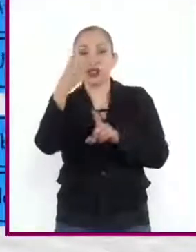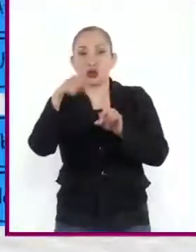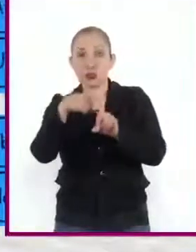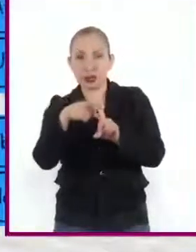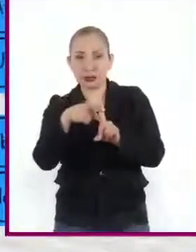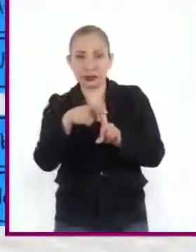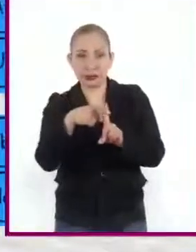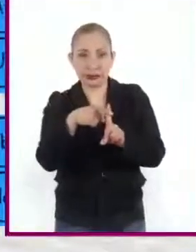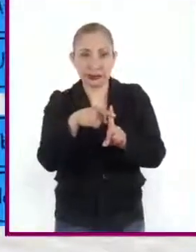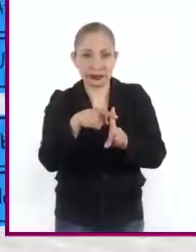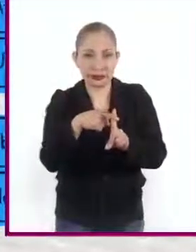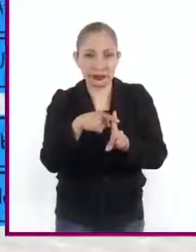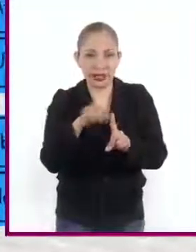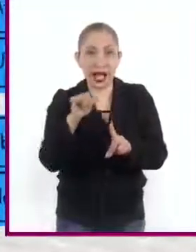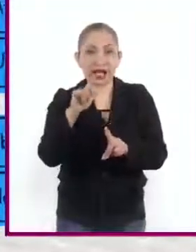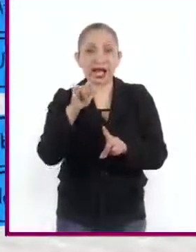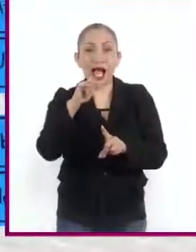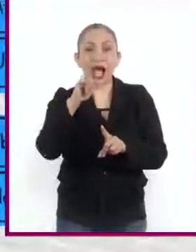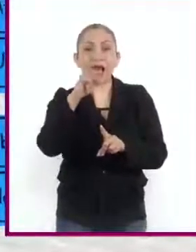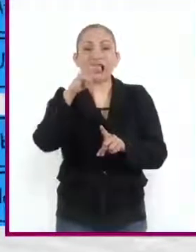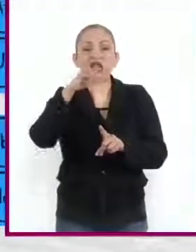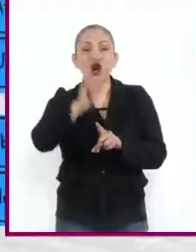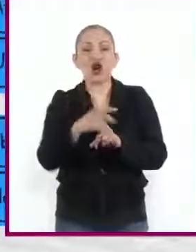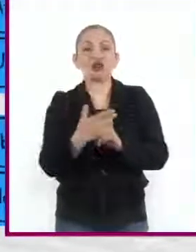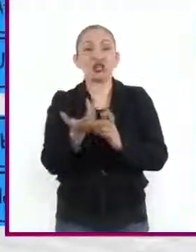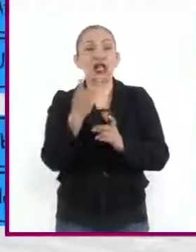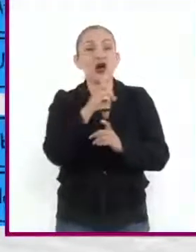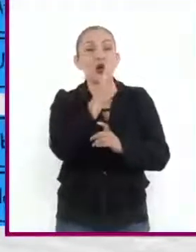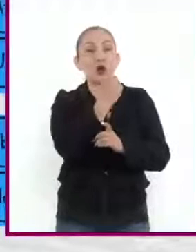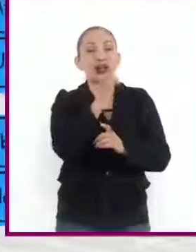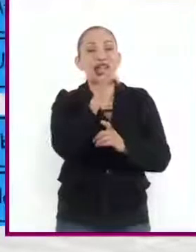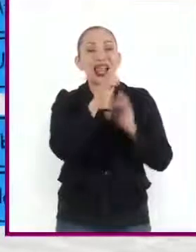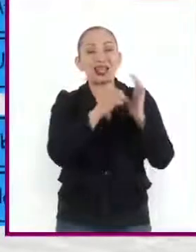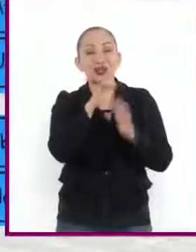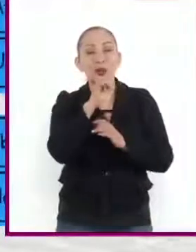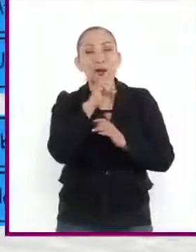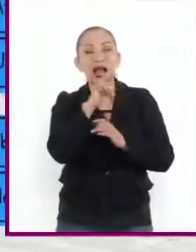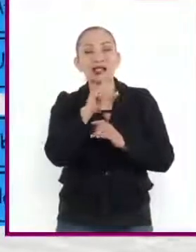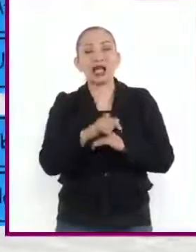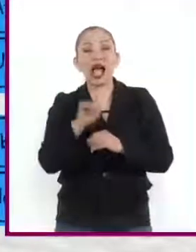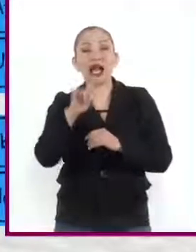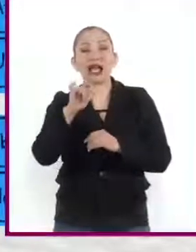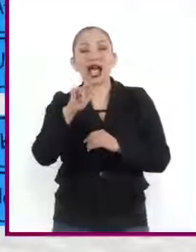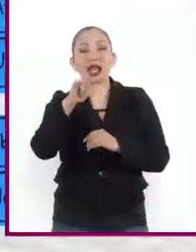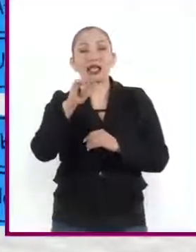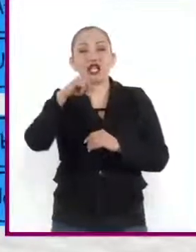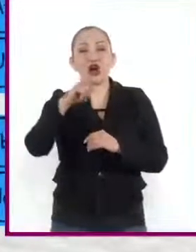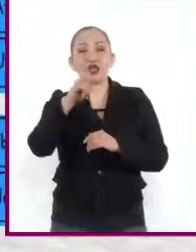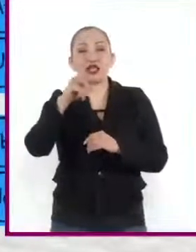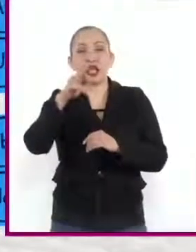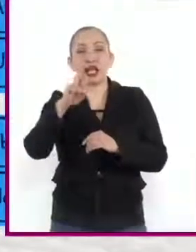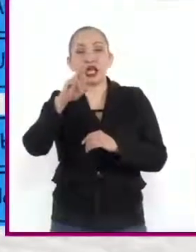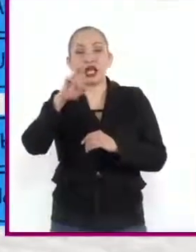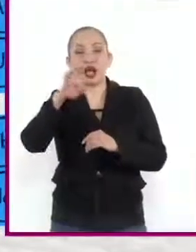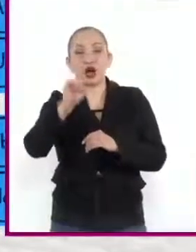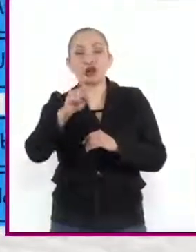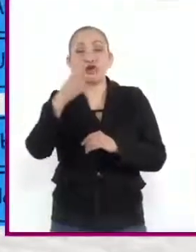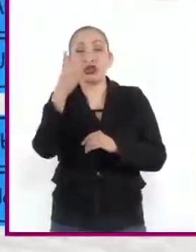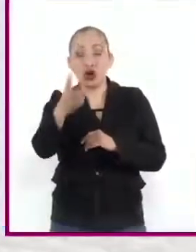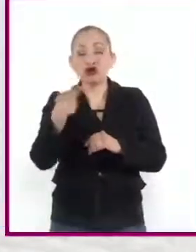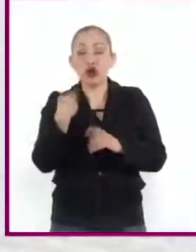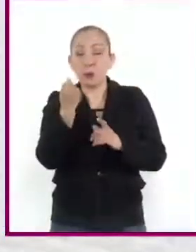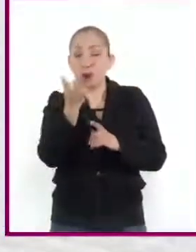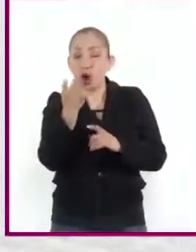más. Los alcalinos tienen un electrón de valencia y los alcalino-térreos 2. Ambos tienen